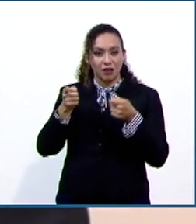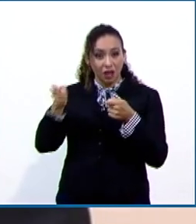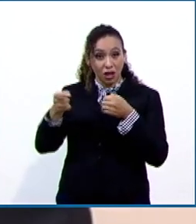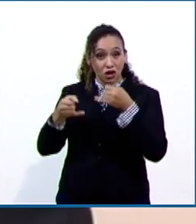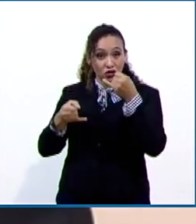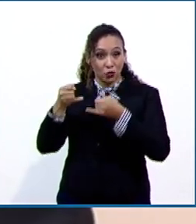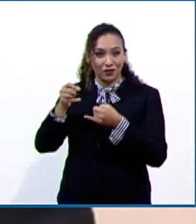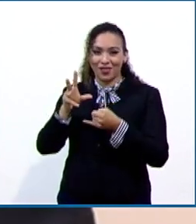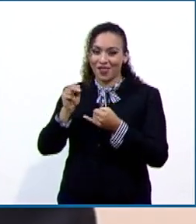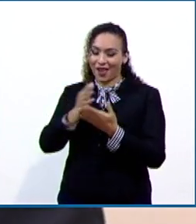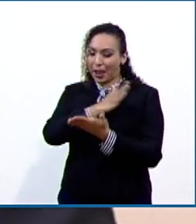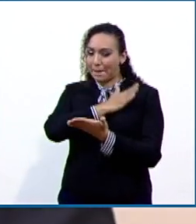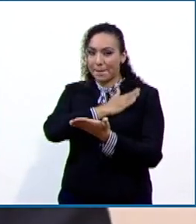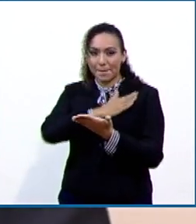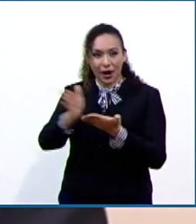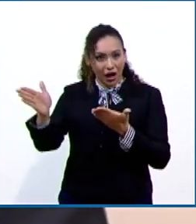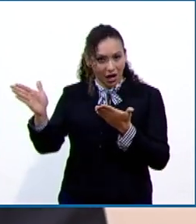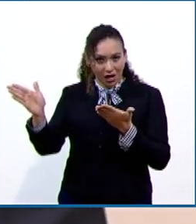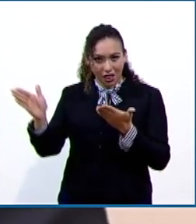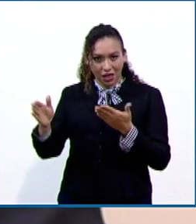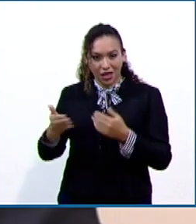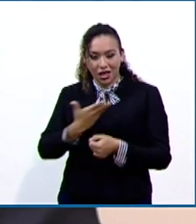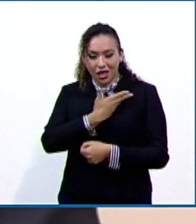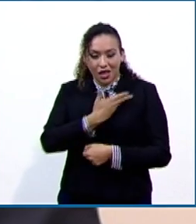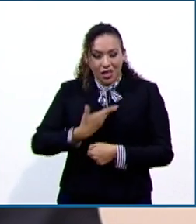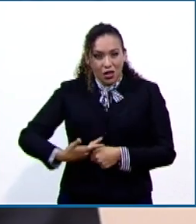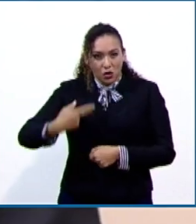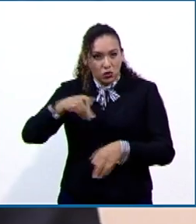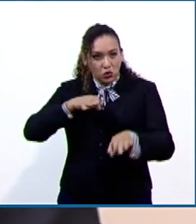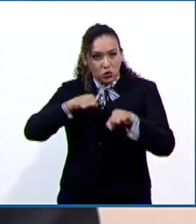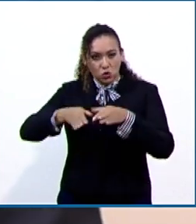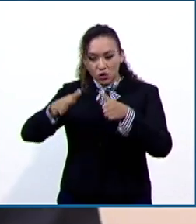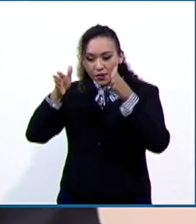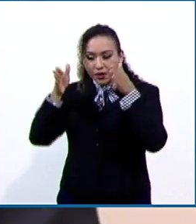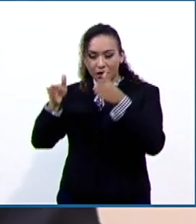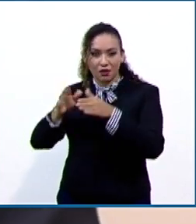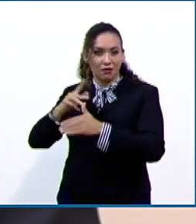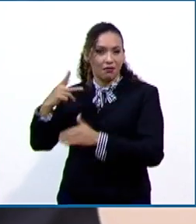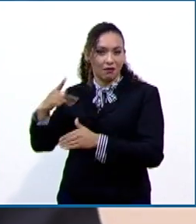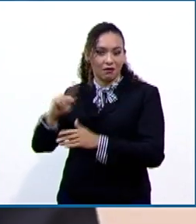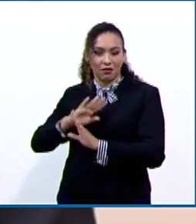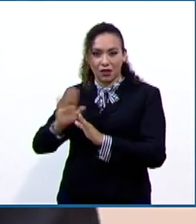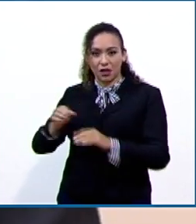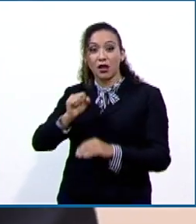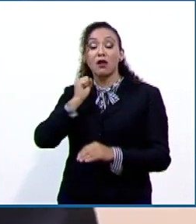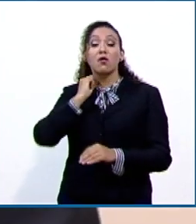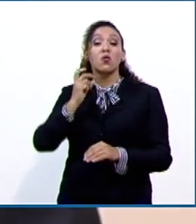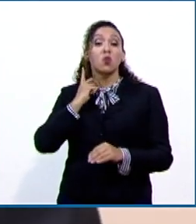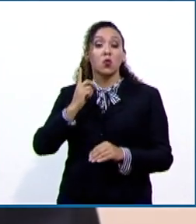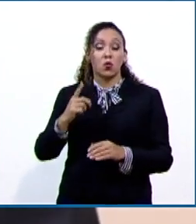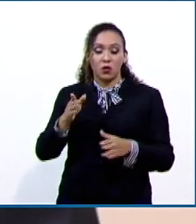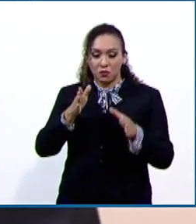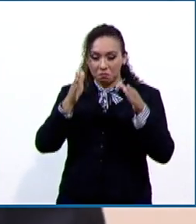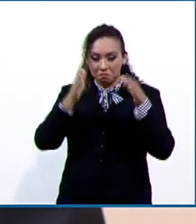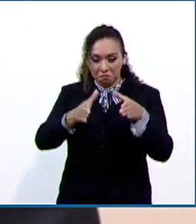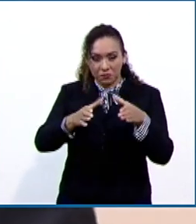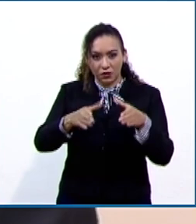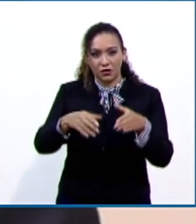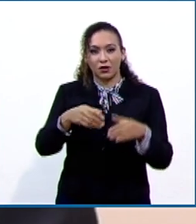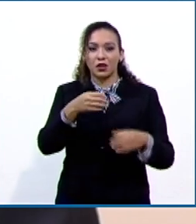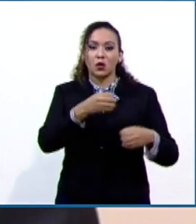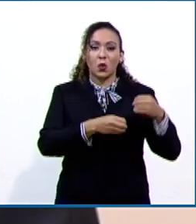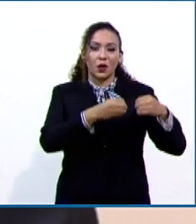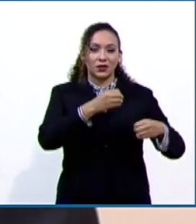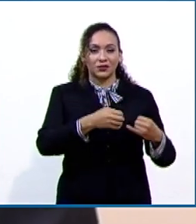jueces. No les corresponde a ellos la última palabra, le corresponde a los jueces y hay que dar tiempo a los